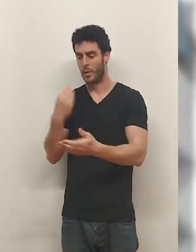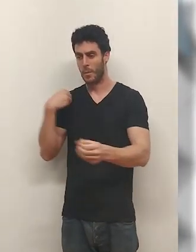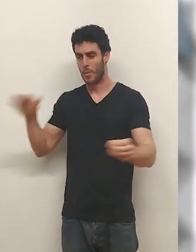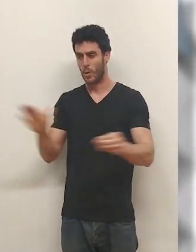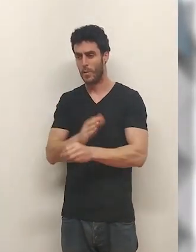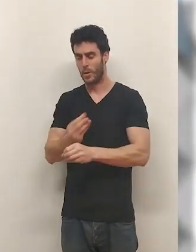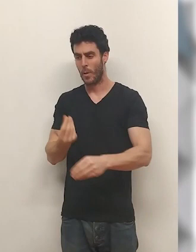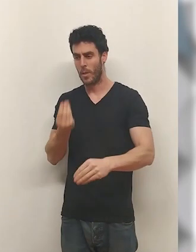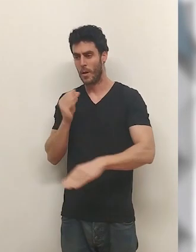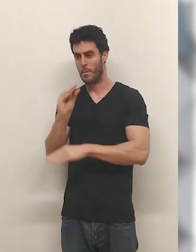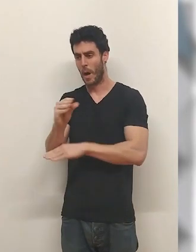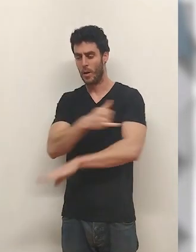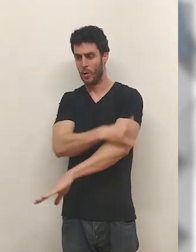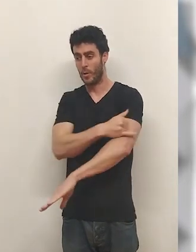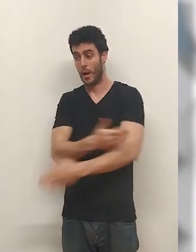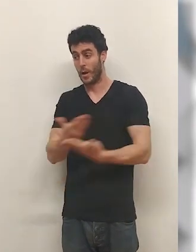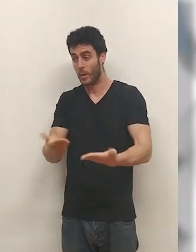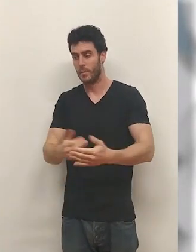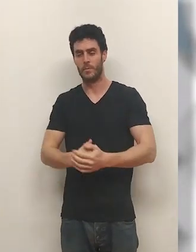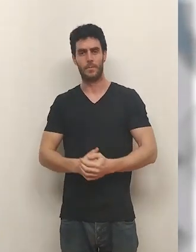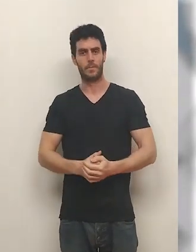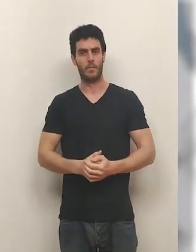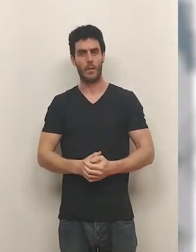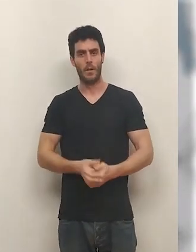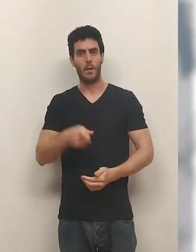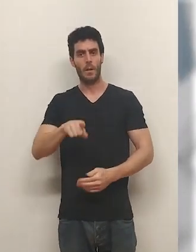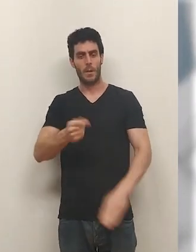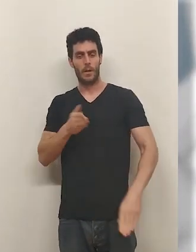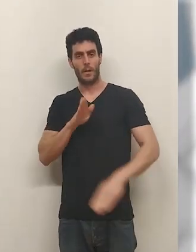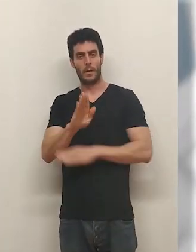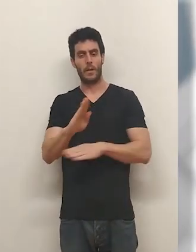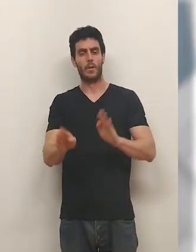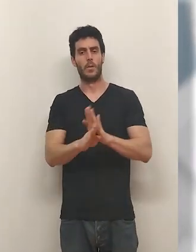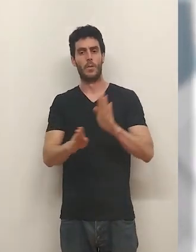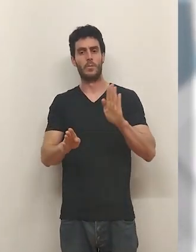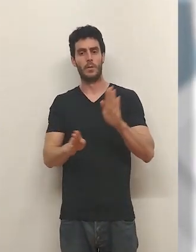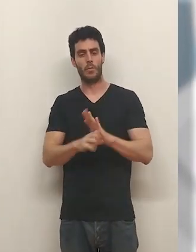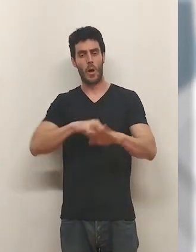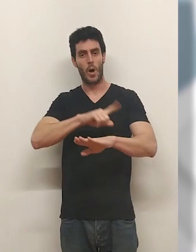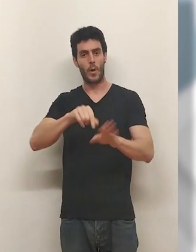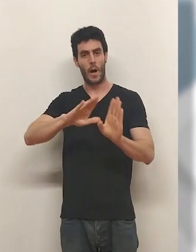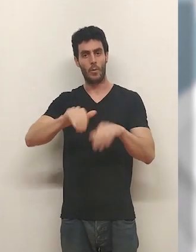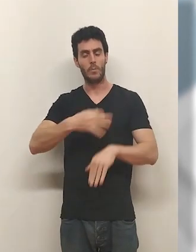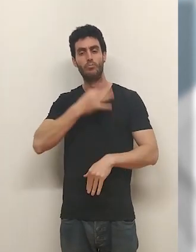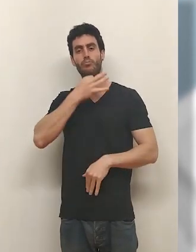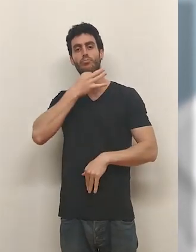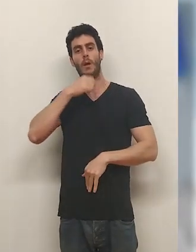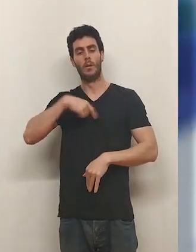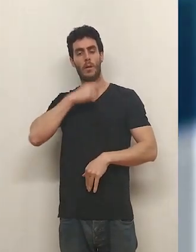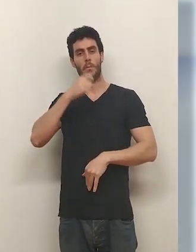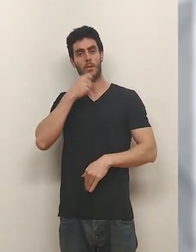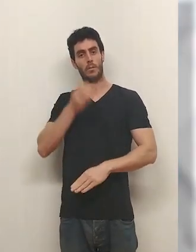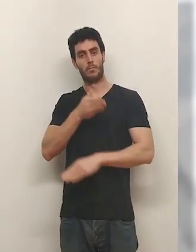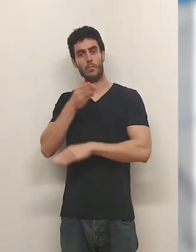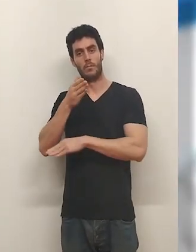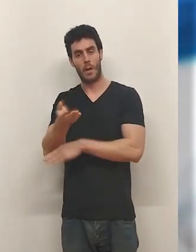cubiertos y compensados por el gobierno de La Rioja. Y los candidatos continúan apurando las últimas horas de esta campaña. Hoy los socialistas